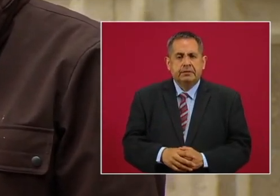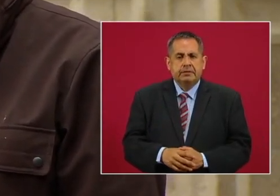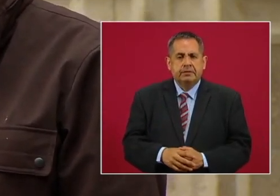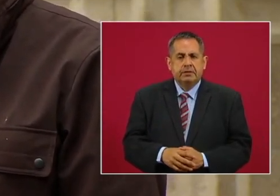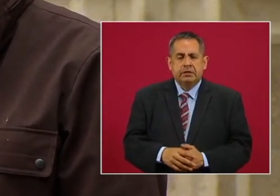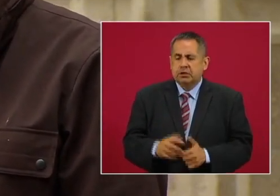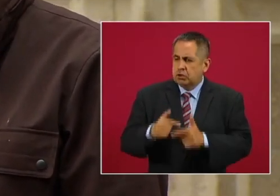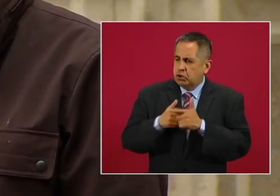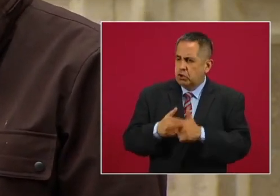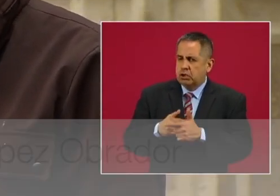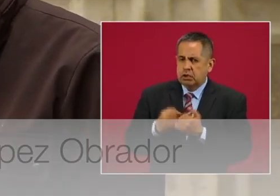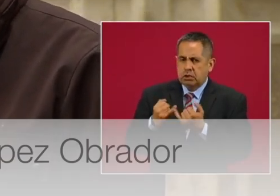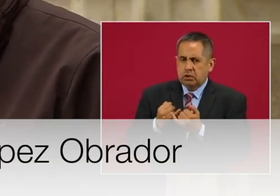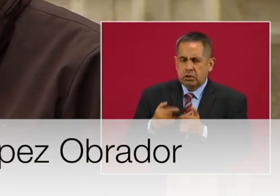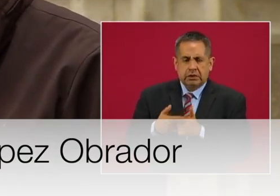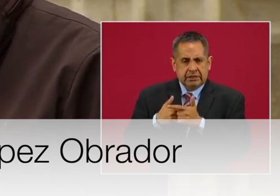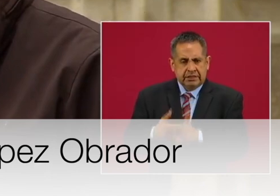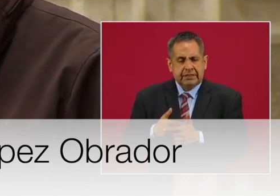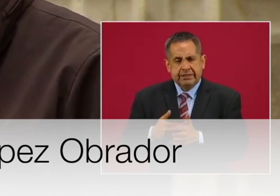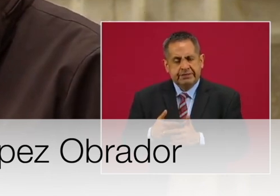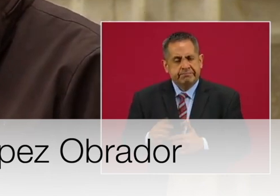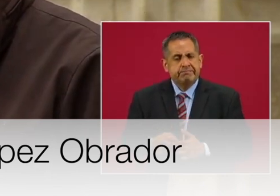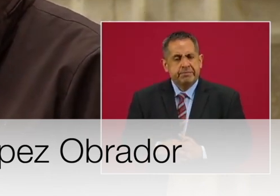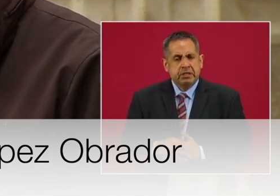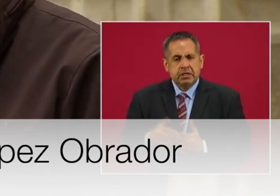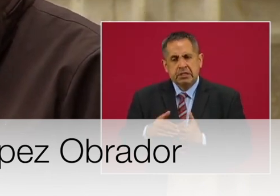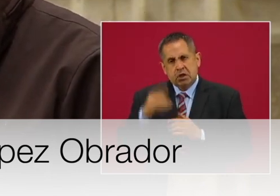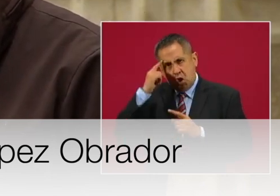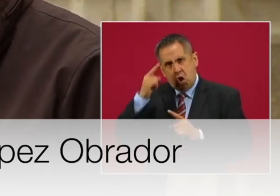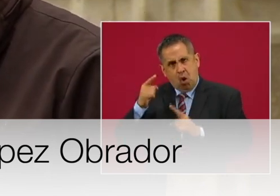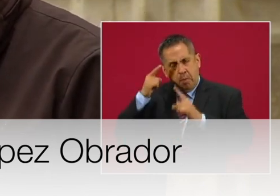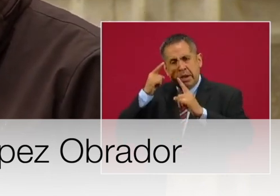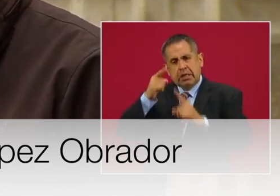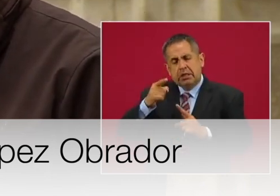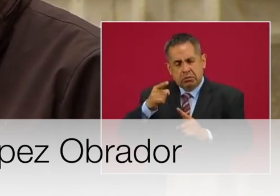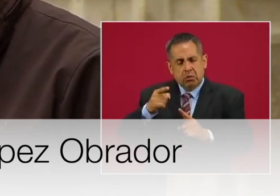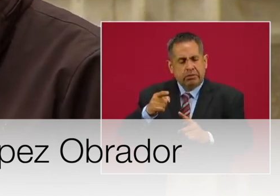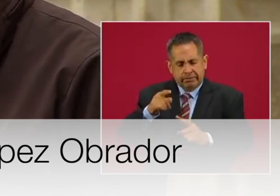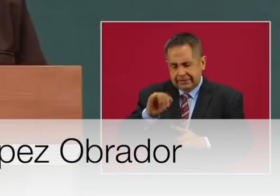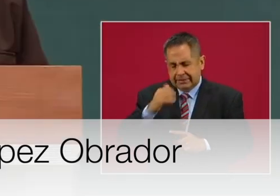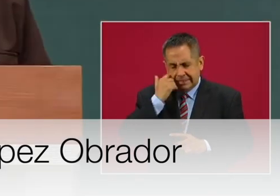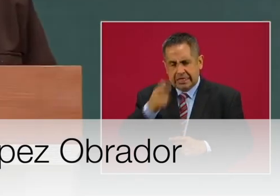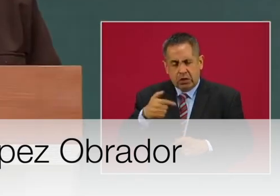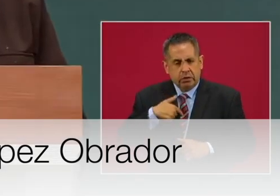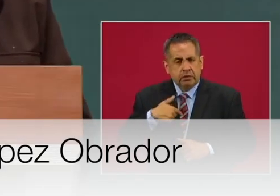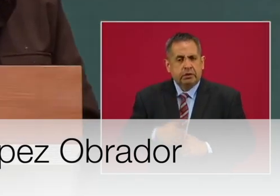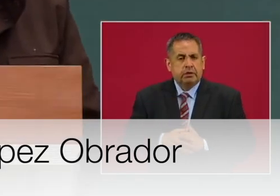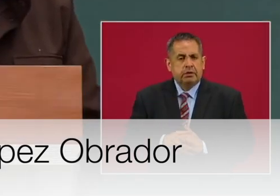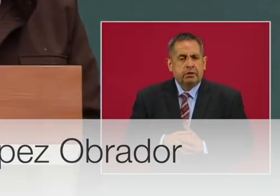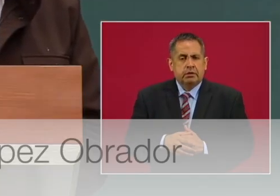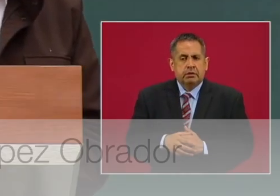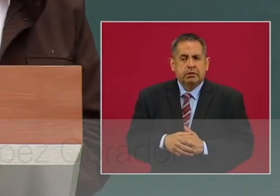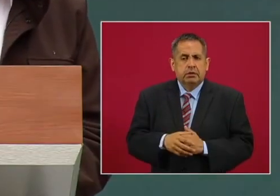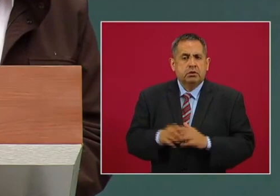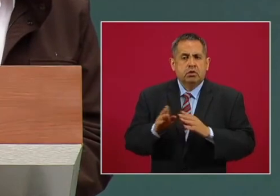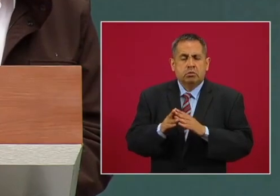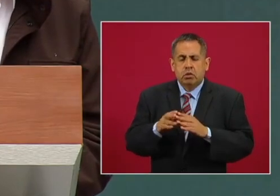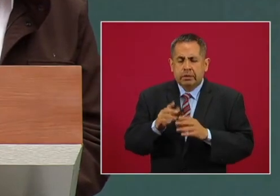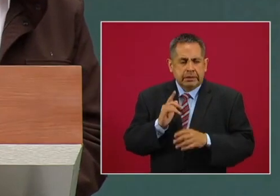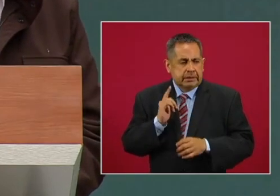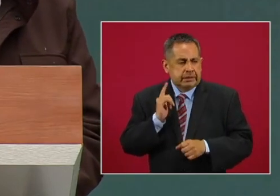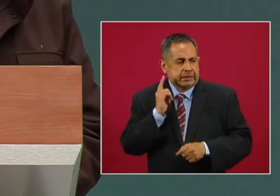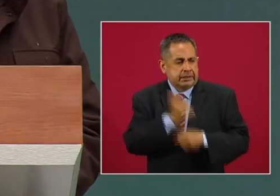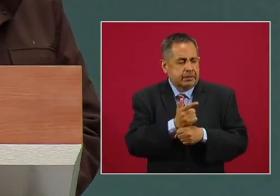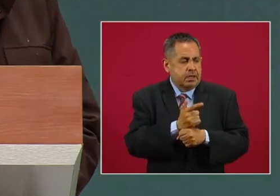en este a propósito de esclarecer